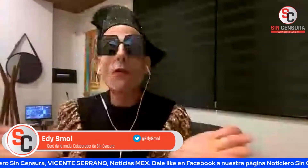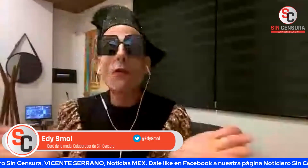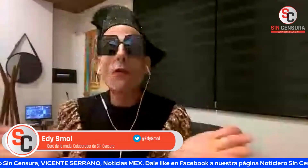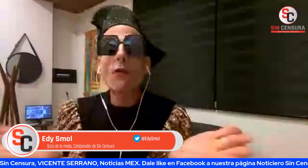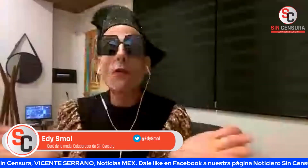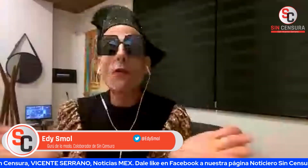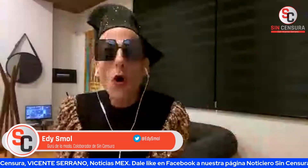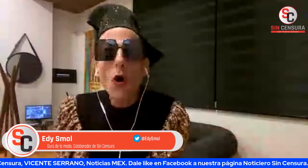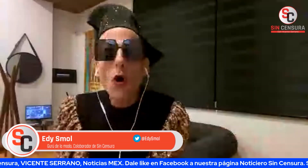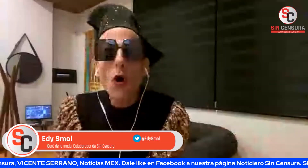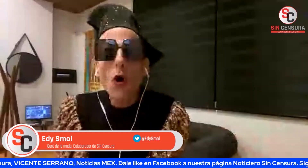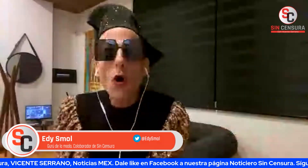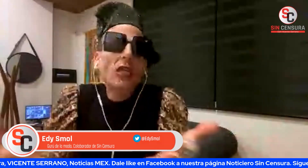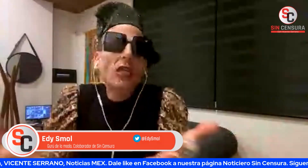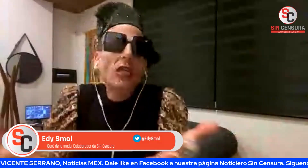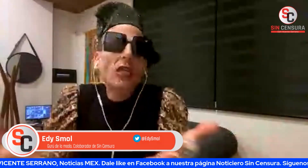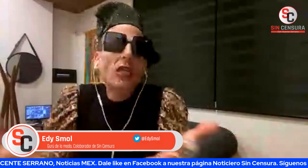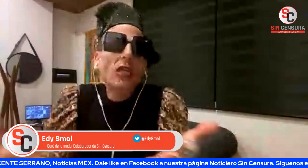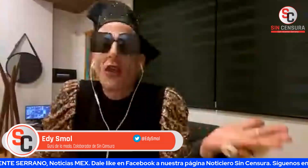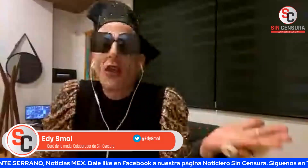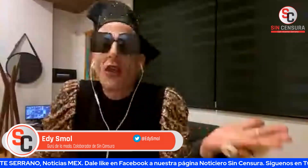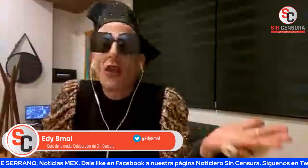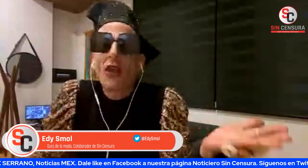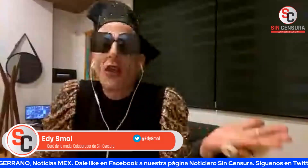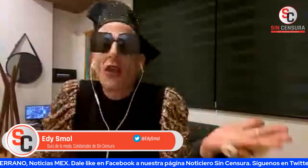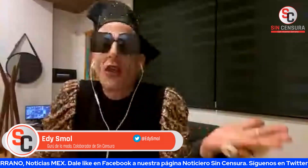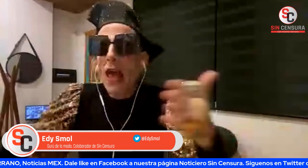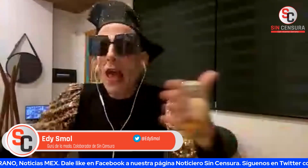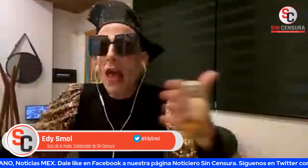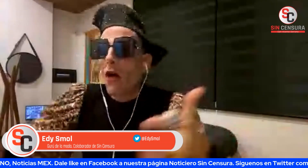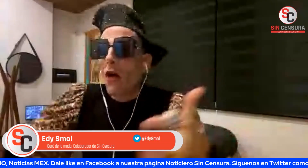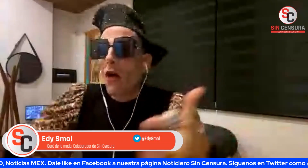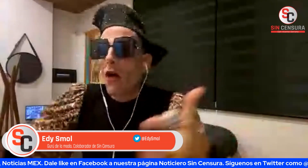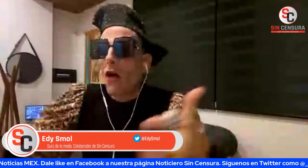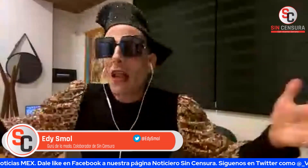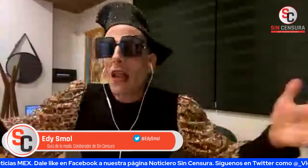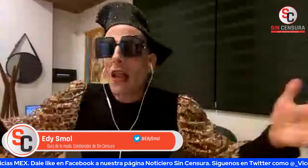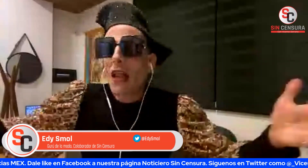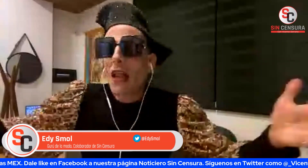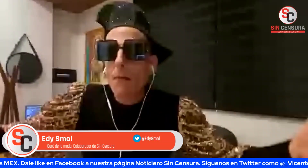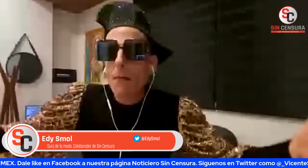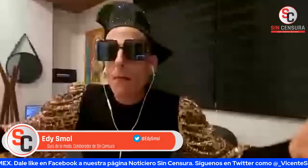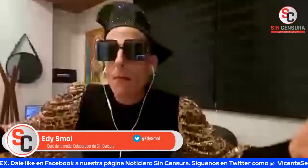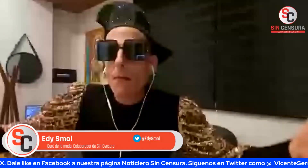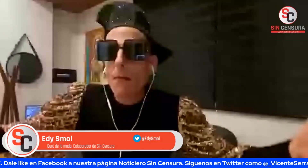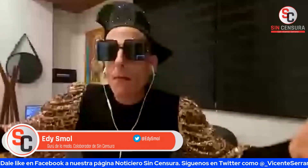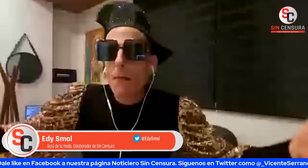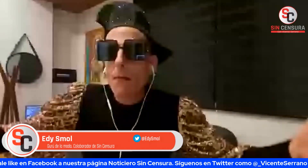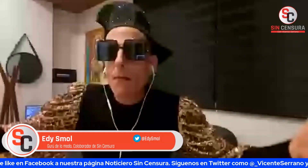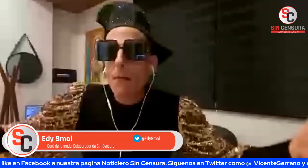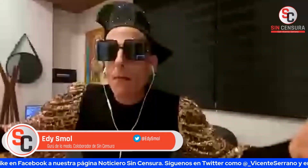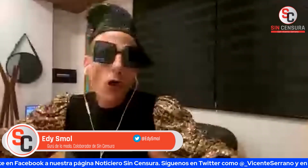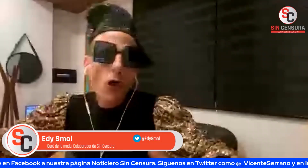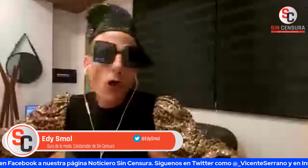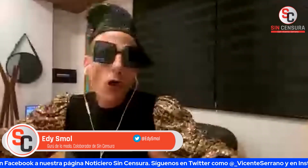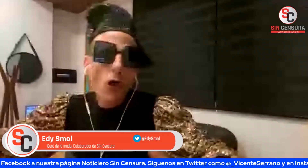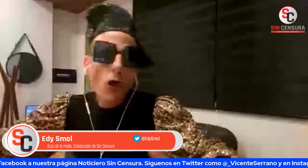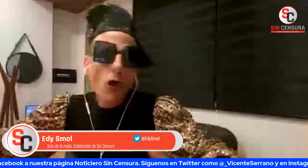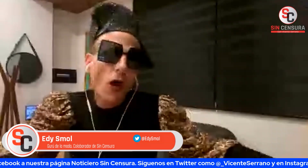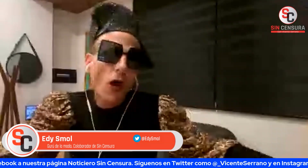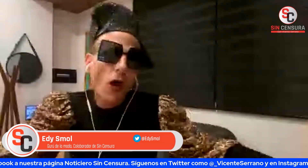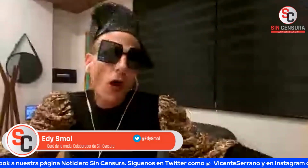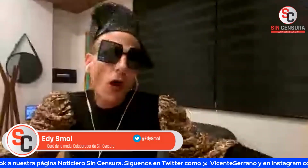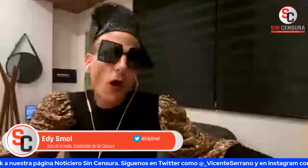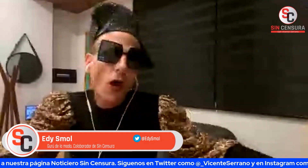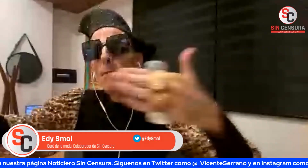en que no hay producto. Pues generas inflación, ley de la oferta y la demanda. Si hay mucho producto, baja